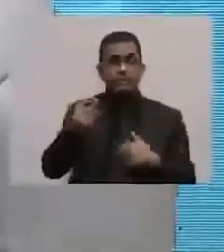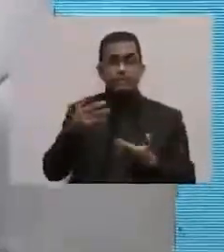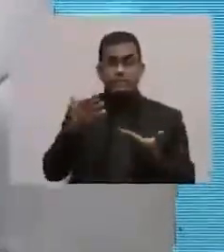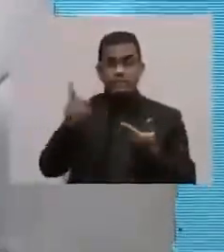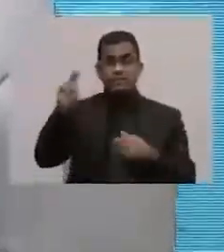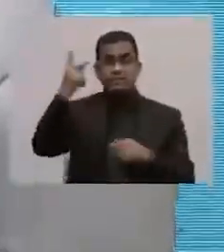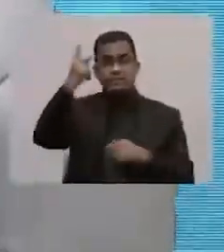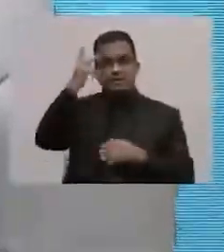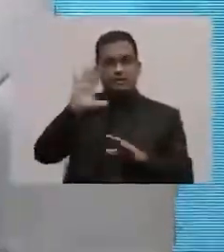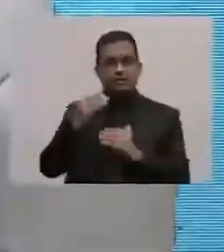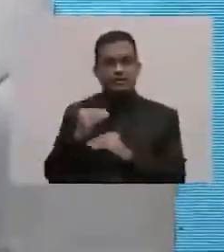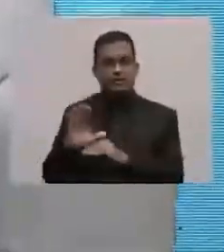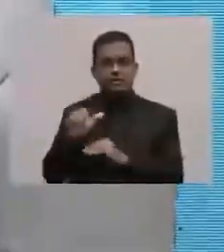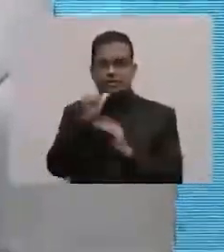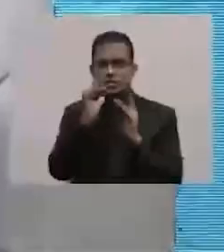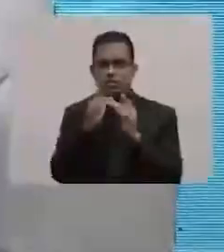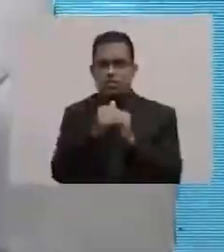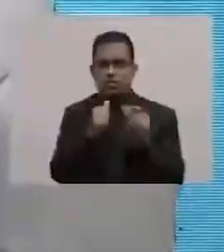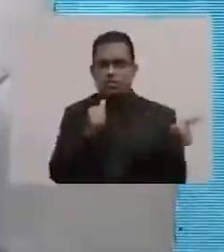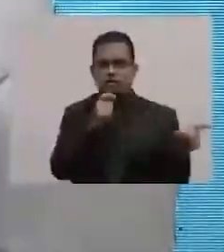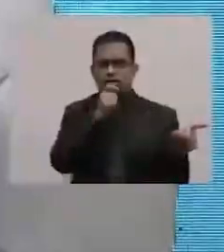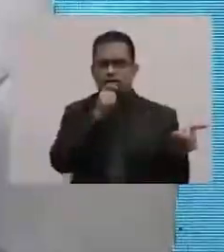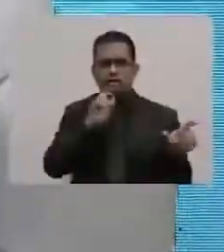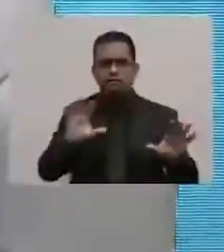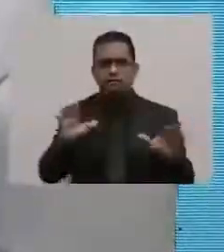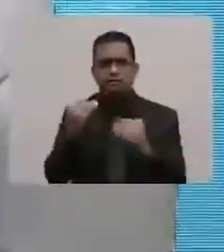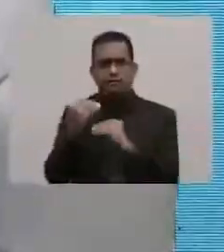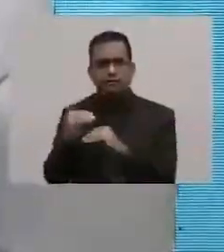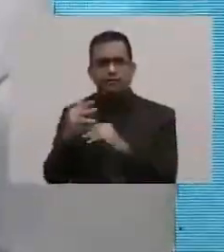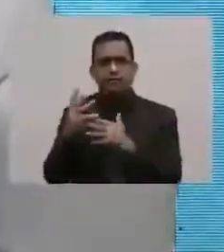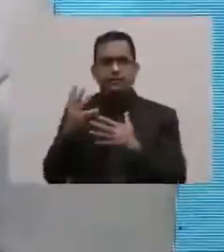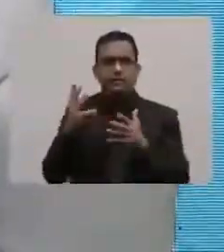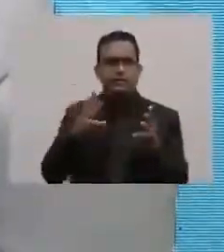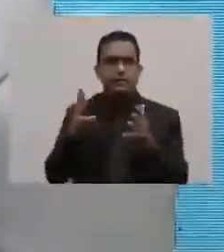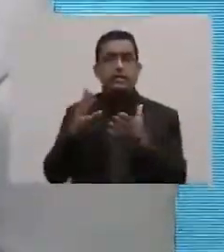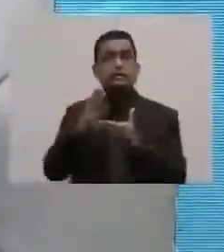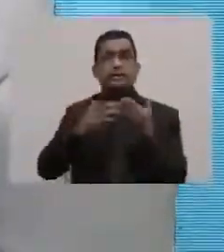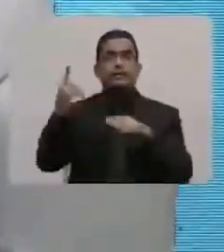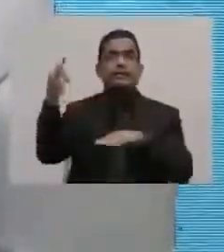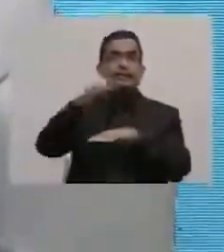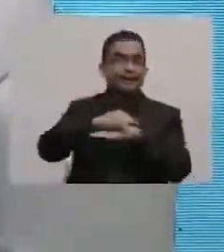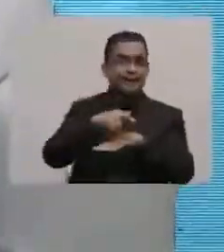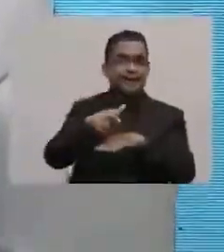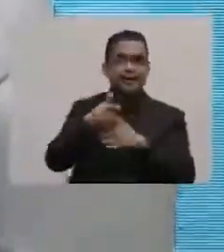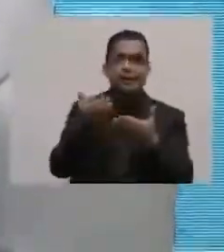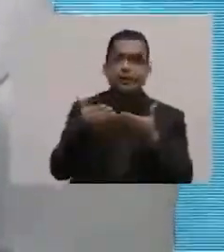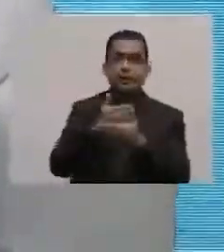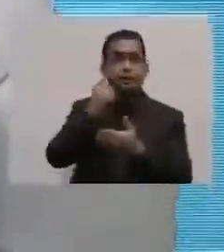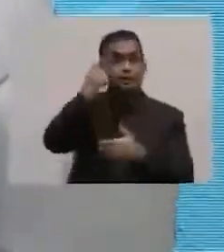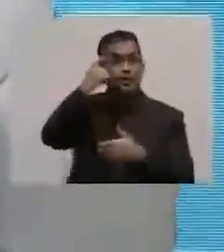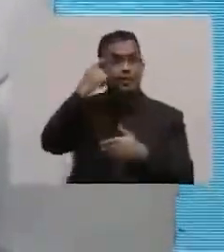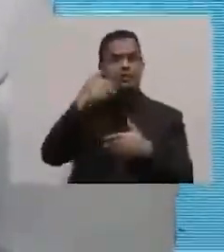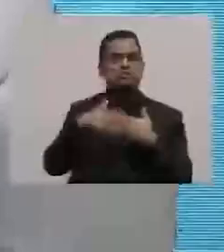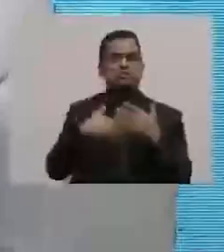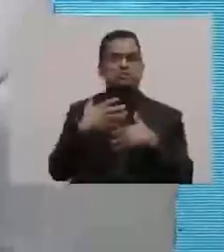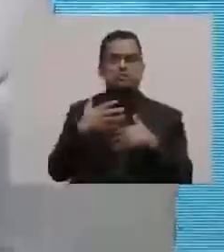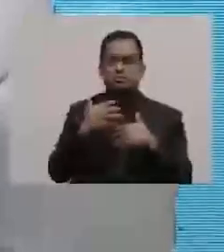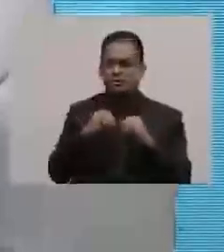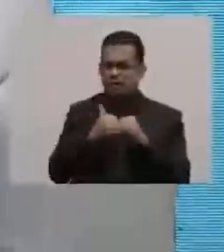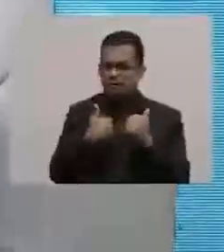limitado, igualmente se ven limitados en los medios de comunicación, gente que llega al país, que tiene otras ideas. ¿Hasta qué punto le cuesta